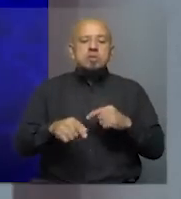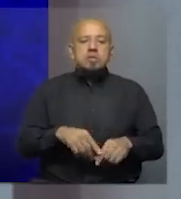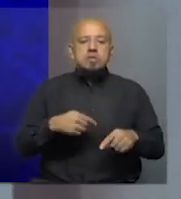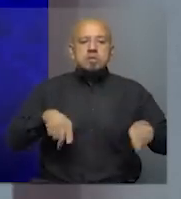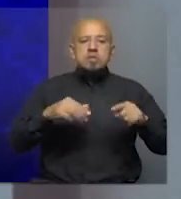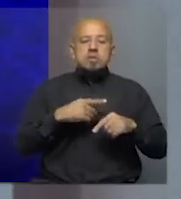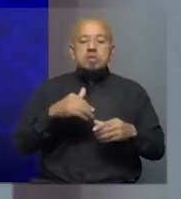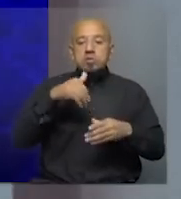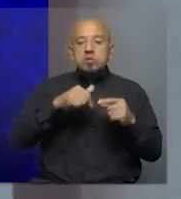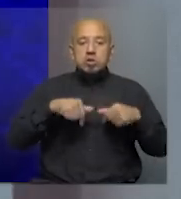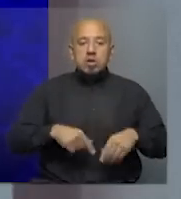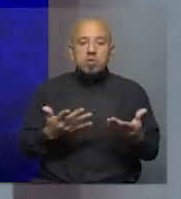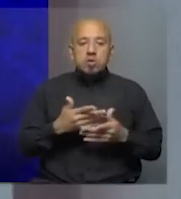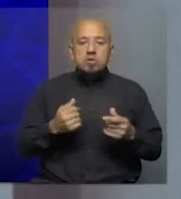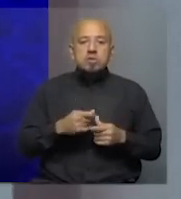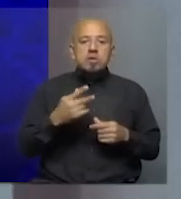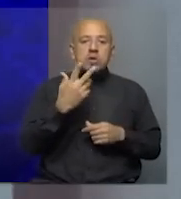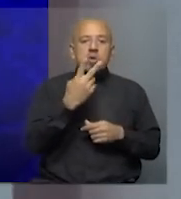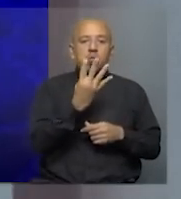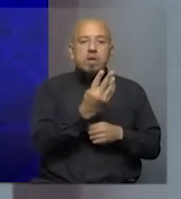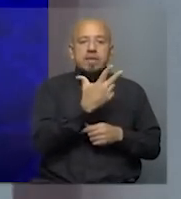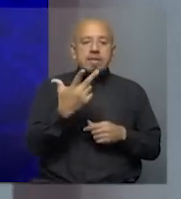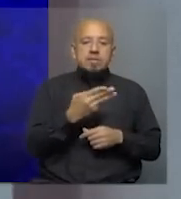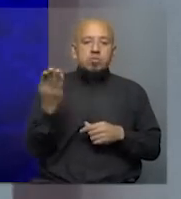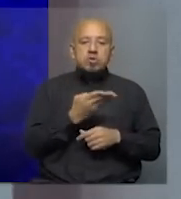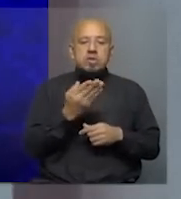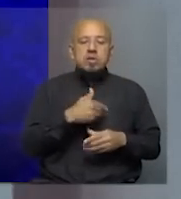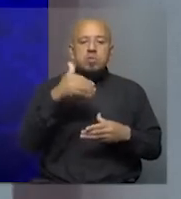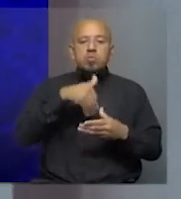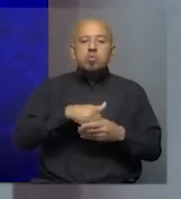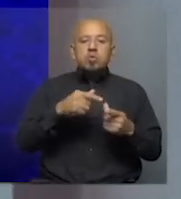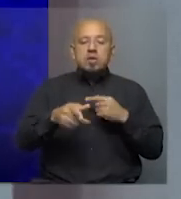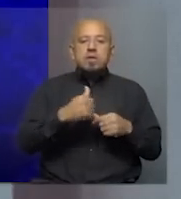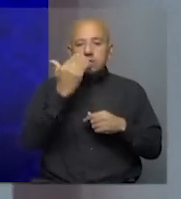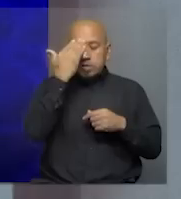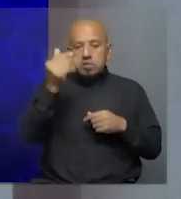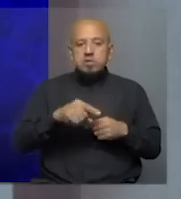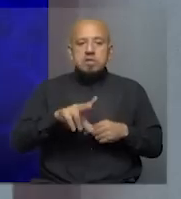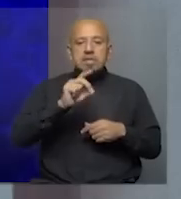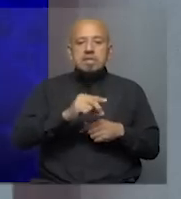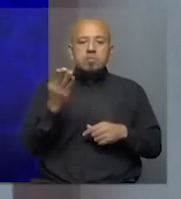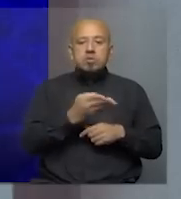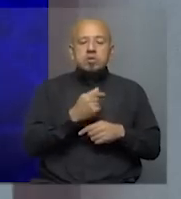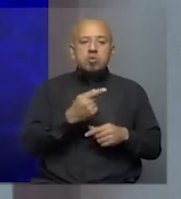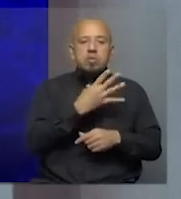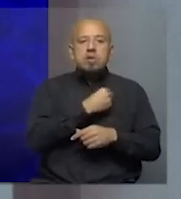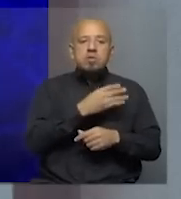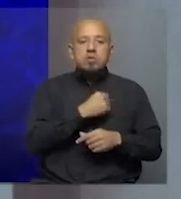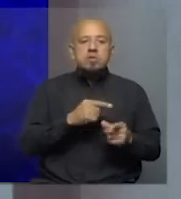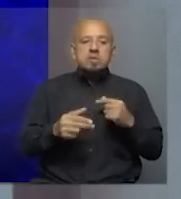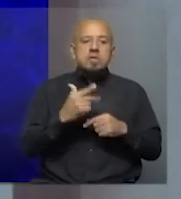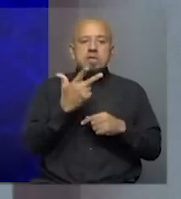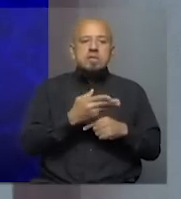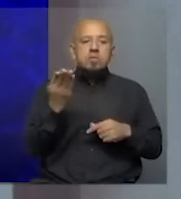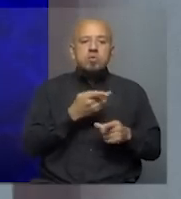que si la votación fuera ahora, 43% de la población votaría al Frente Amplio, 30% al Partido Nacional, 3% al